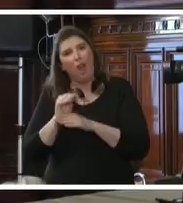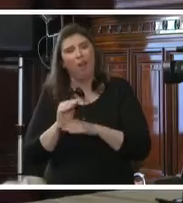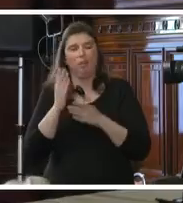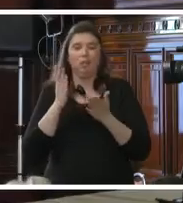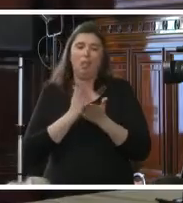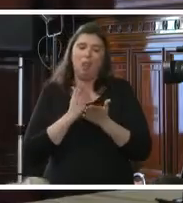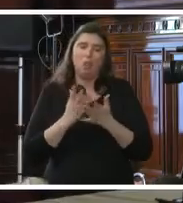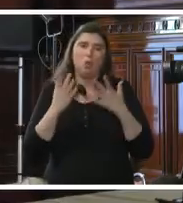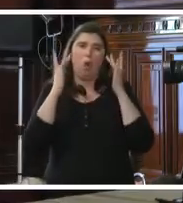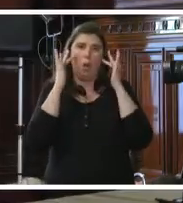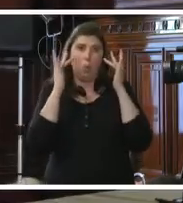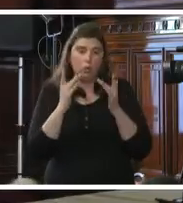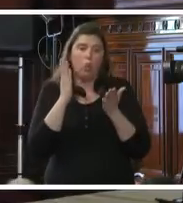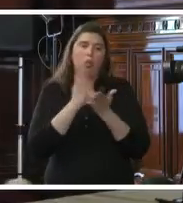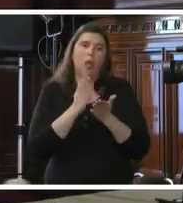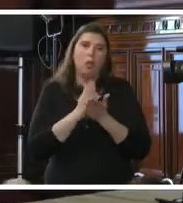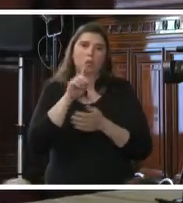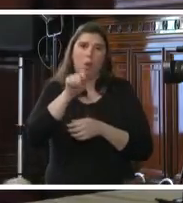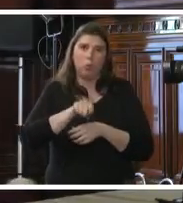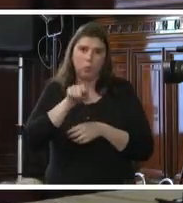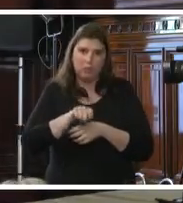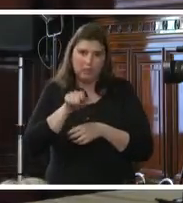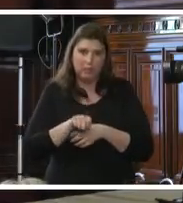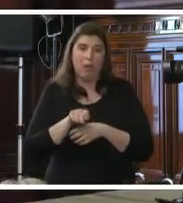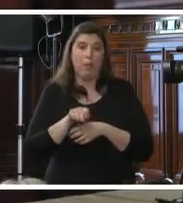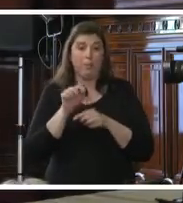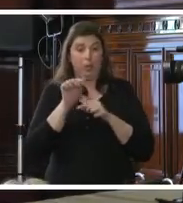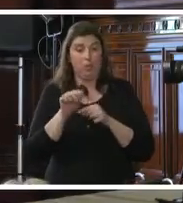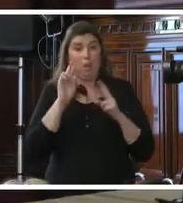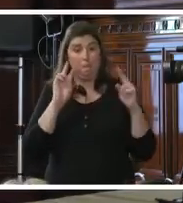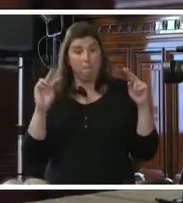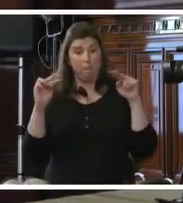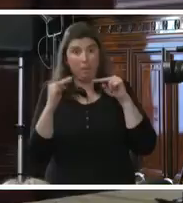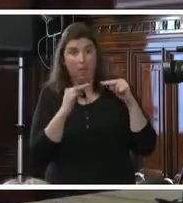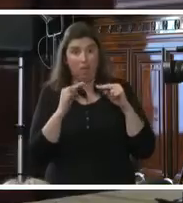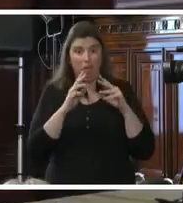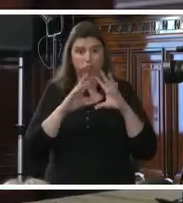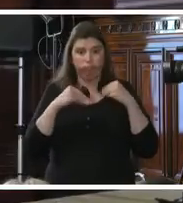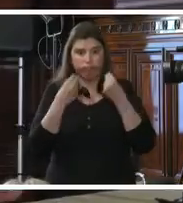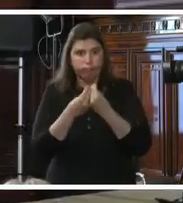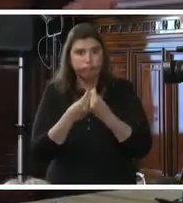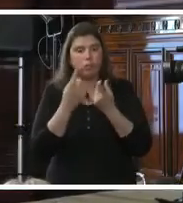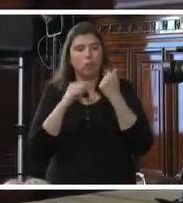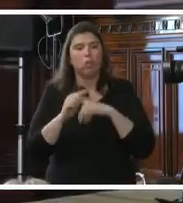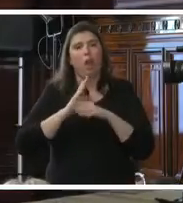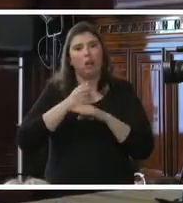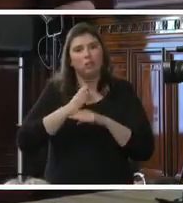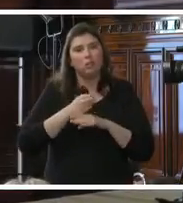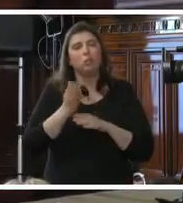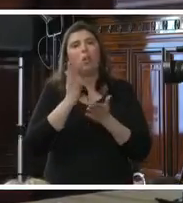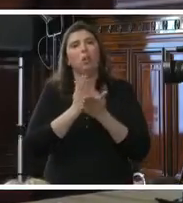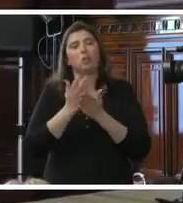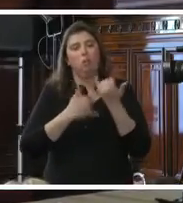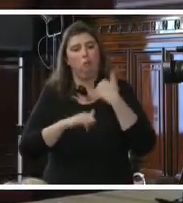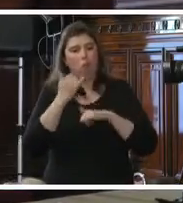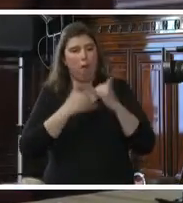a la educación, el derecho a la justicia. Y en esa mirada interseccional vemos la necesidad de tener acceso al derecho a la información,